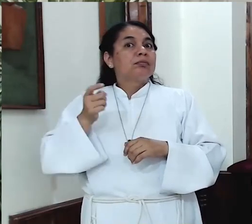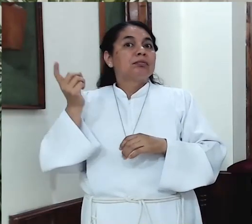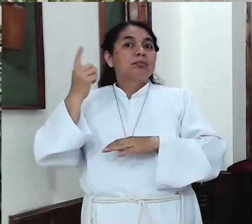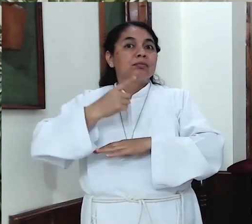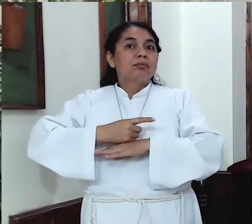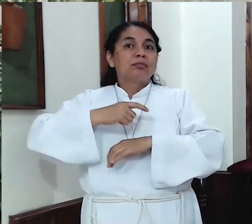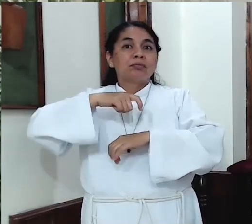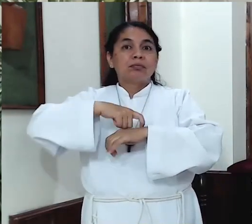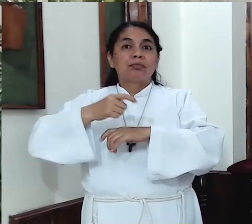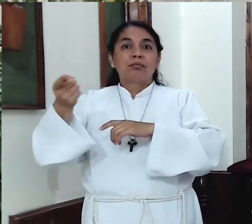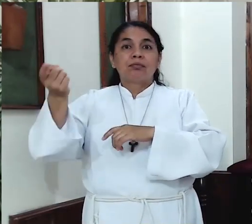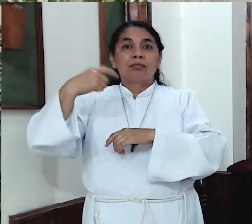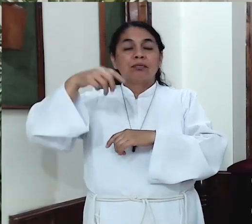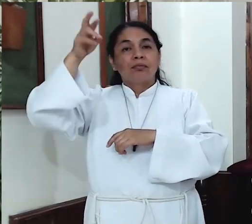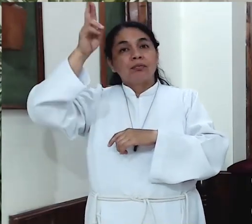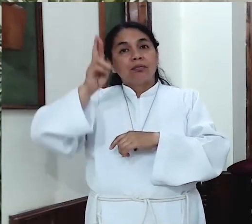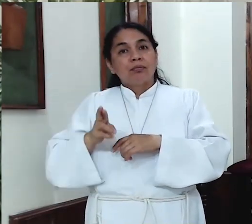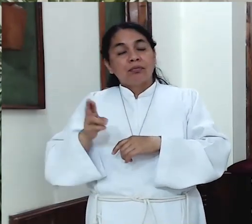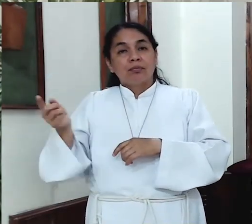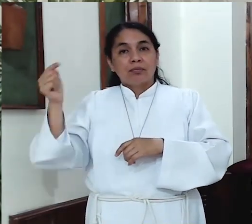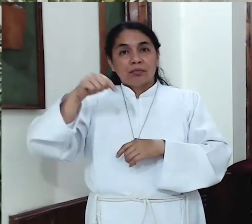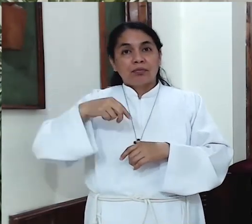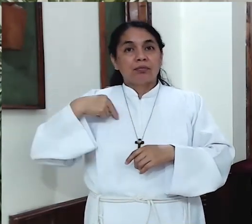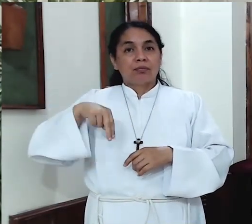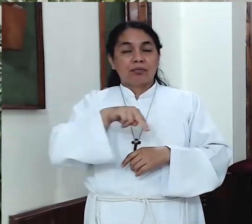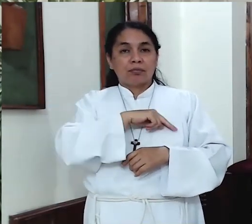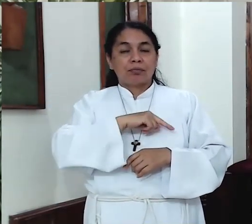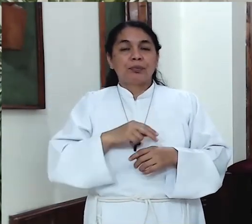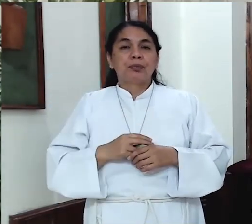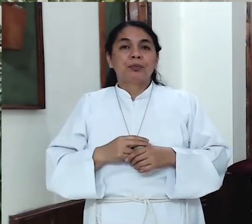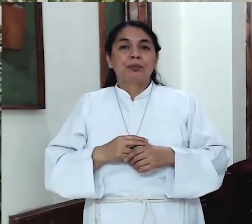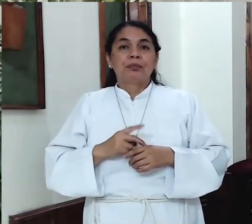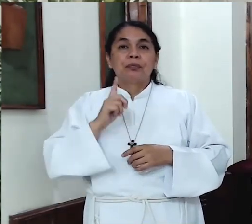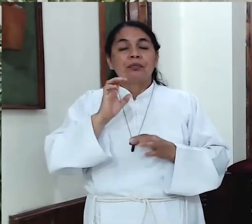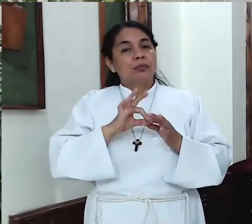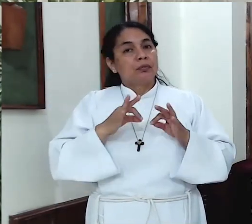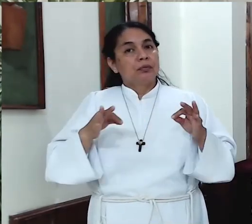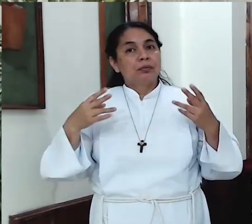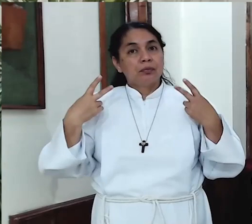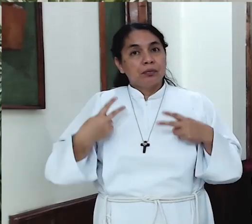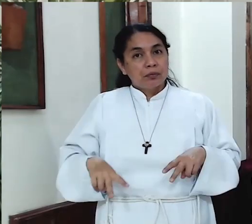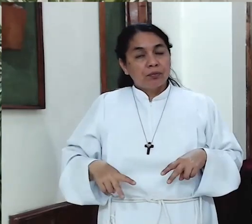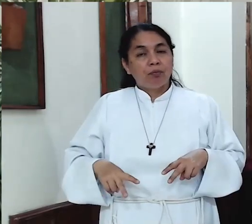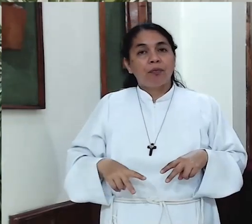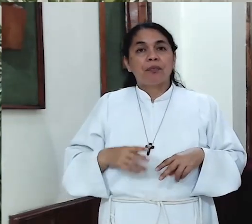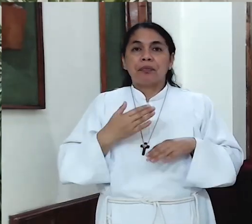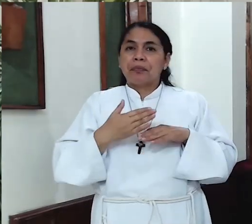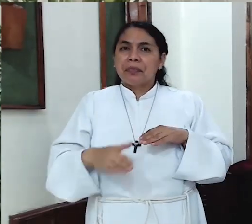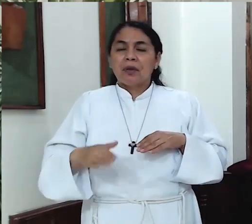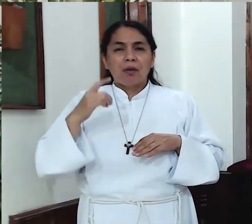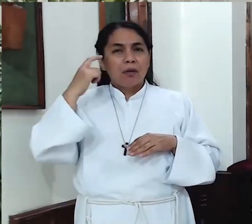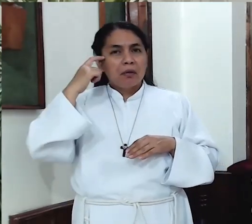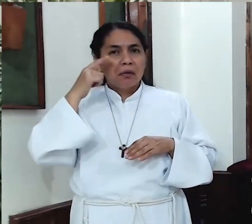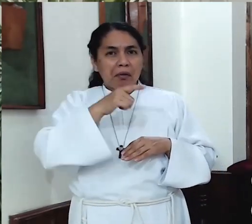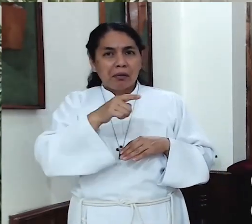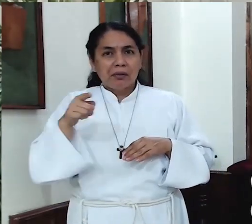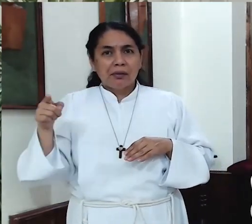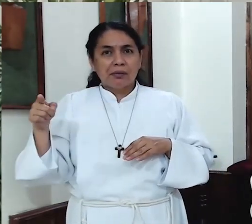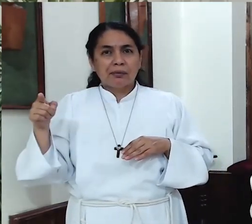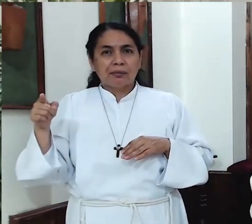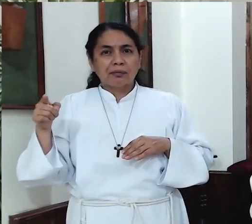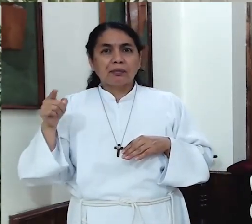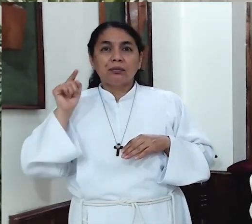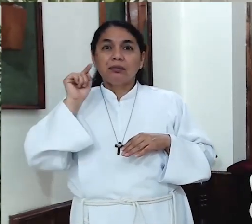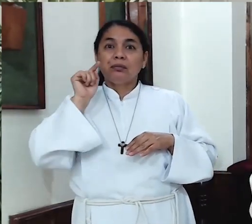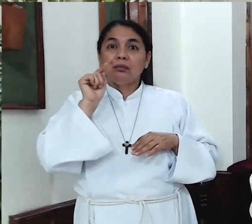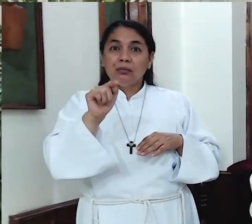venga hasta nosotros. Aquí hay una frase que también nos invita a pensar: donde